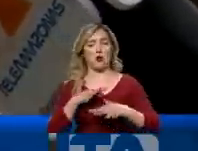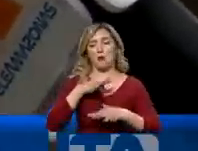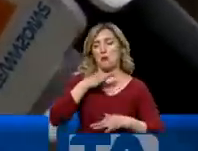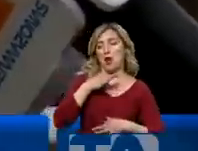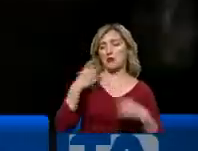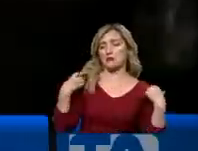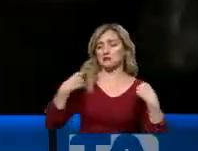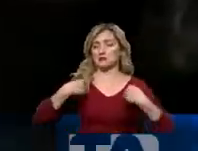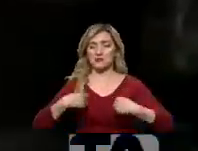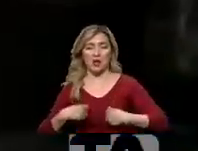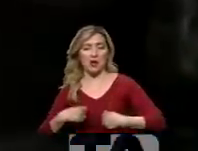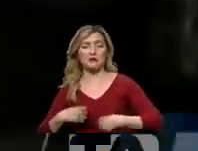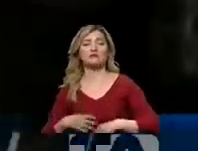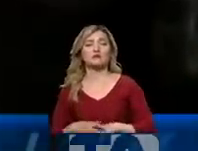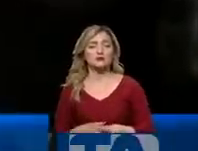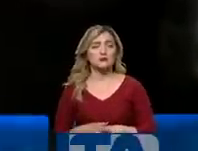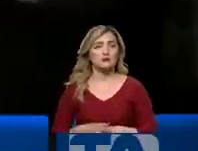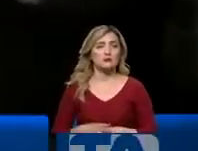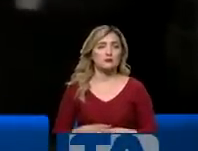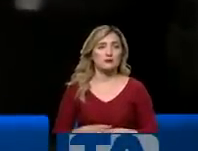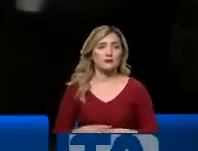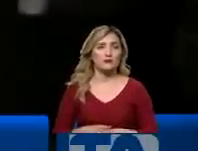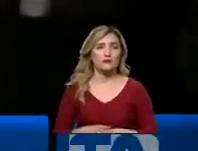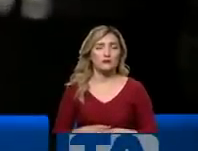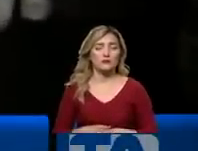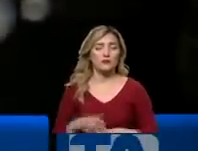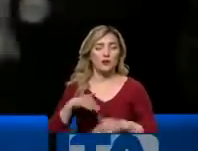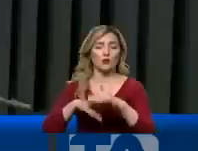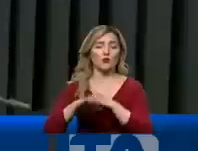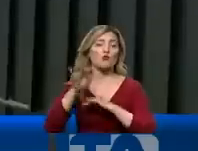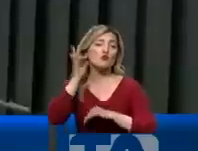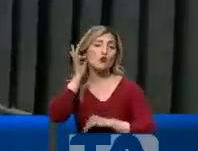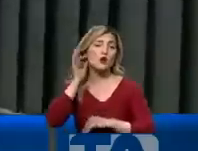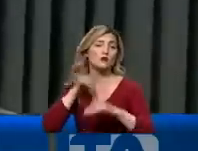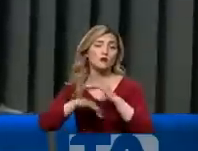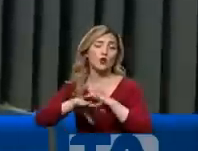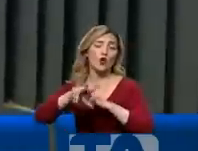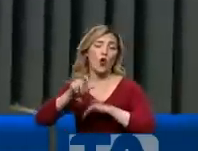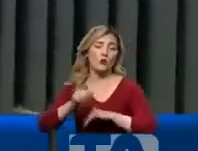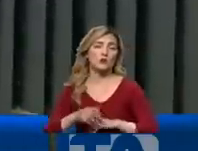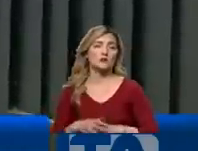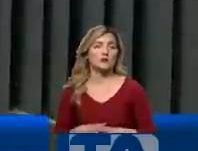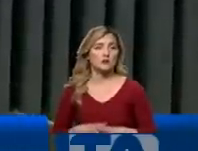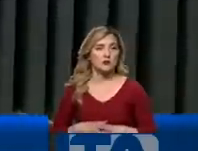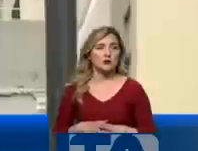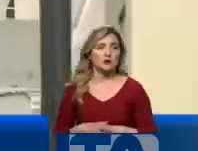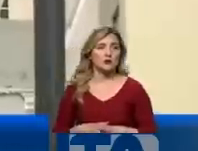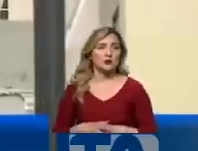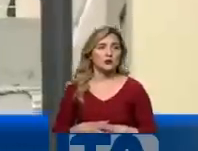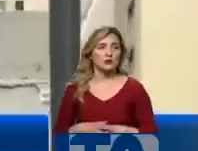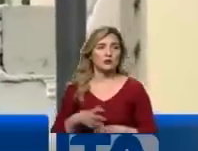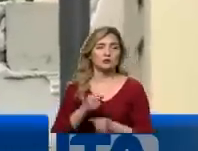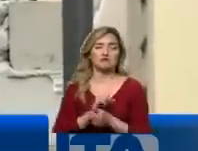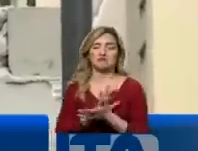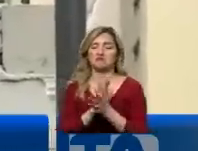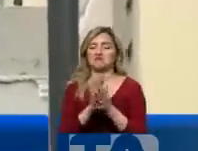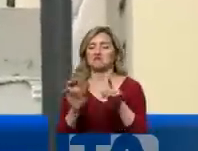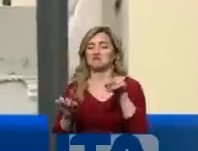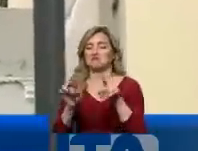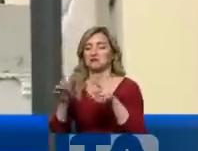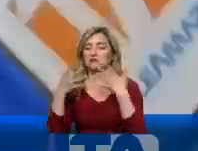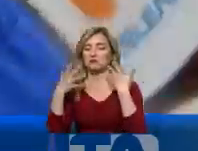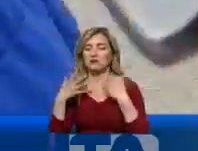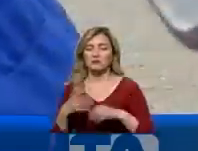corbata, saco, porque hace 2 cuadras allá también se le metieron a una señora. Los ciudadanos siguen cuestionando la inseguridad que se vive en algunos sectores